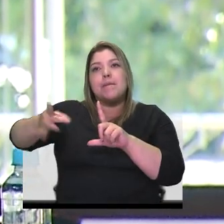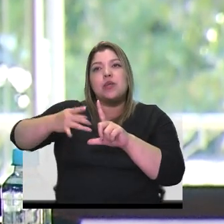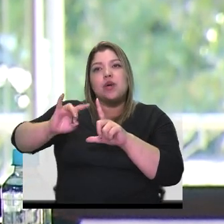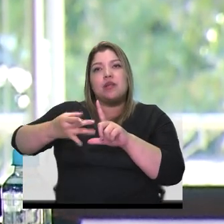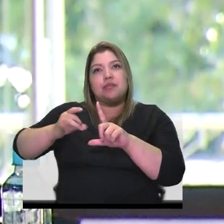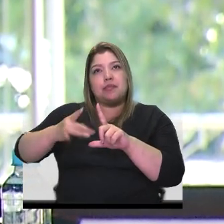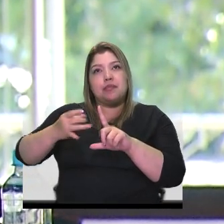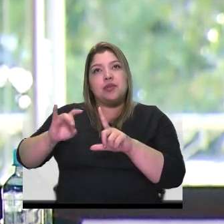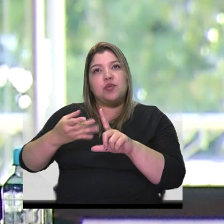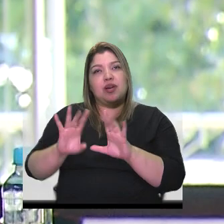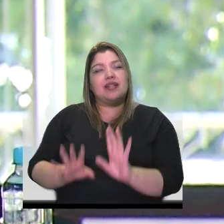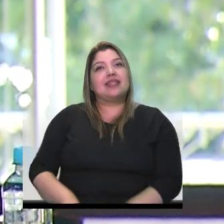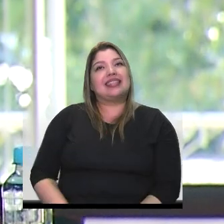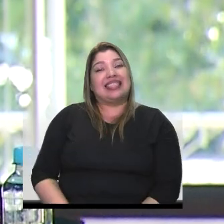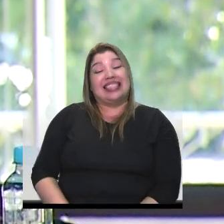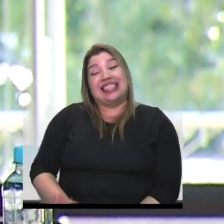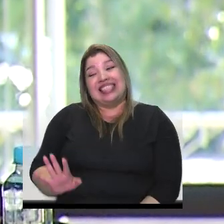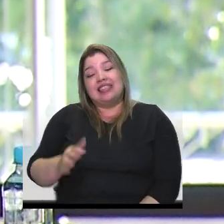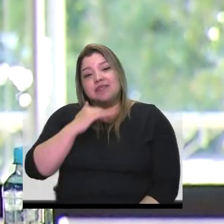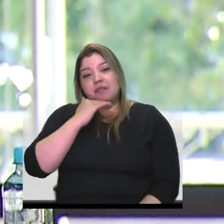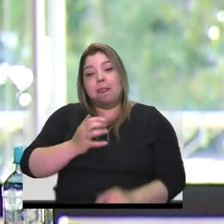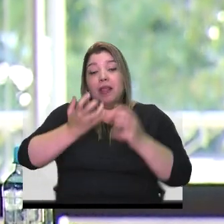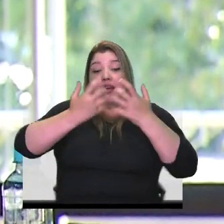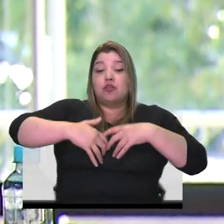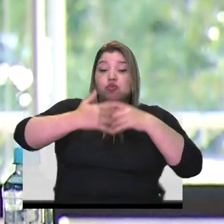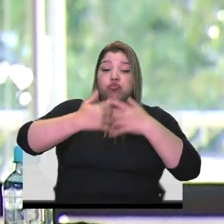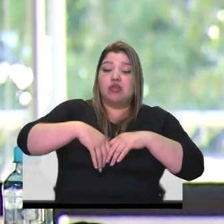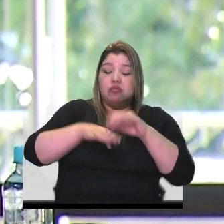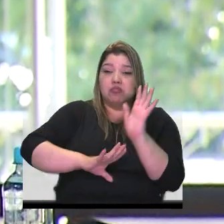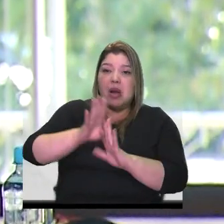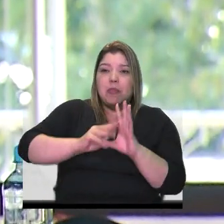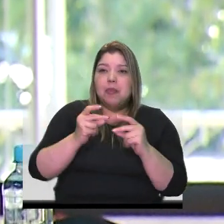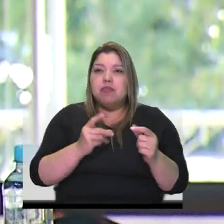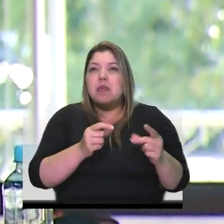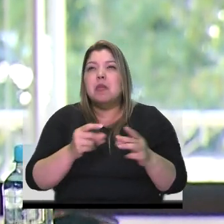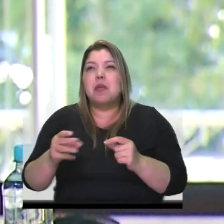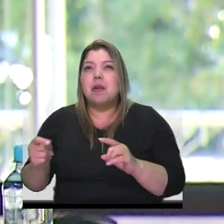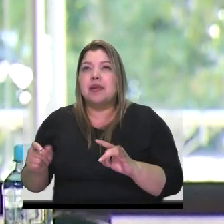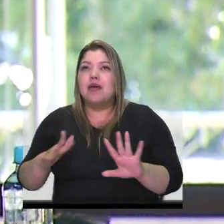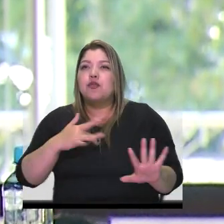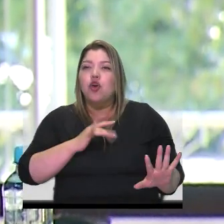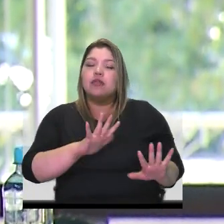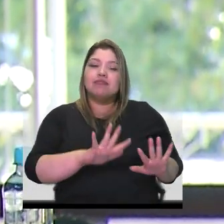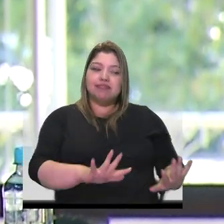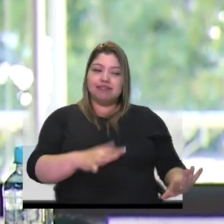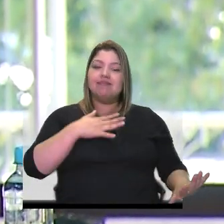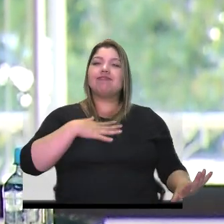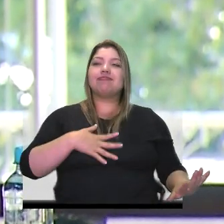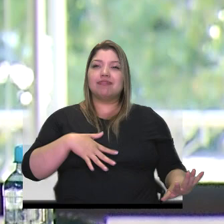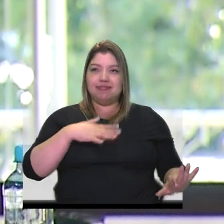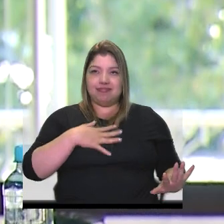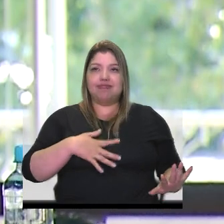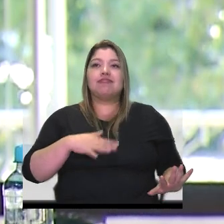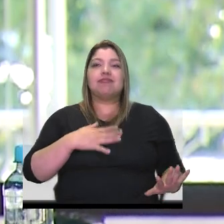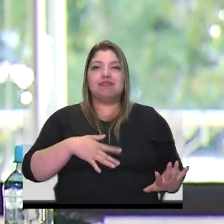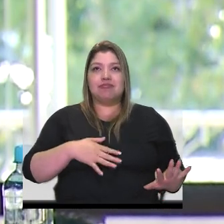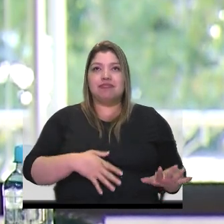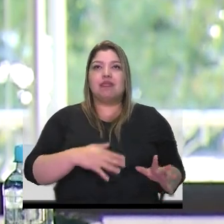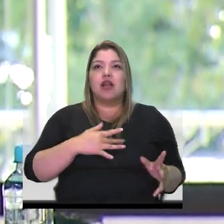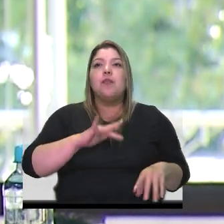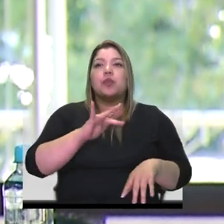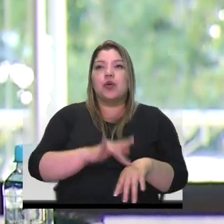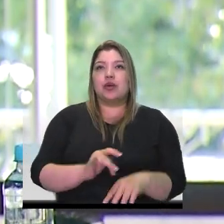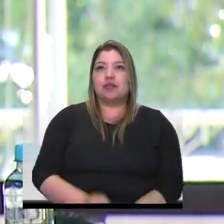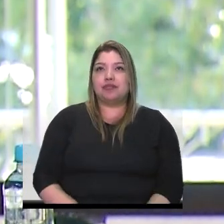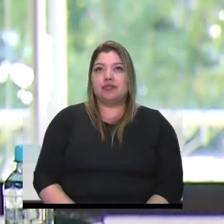primero que toda una industria que va tan rápido, hay que tomarla un poco con más calma. Sí. Yo